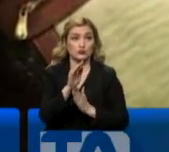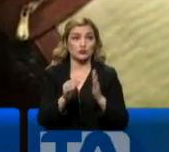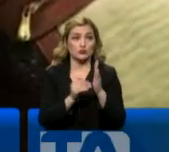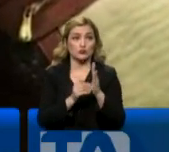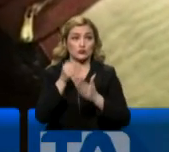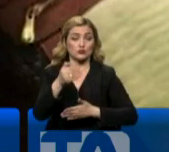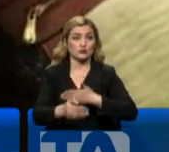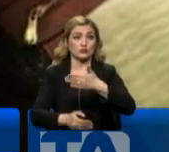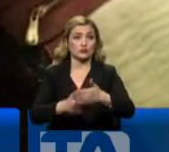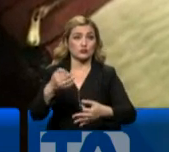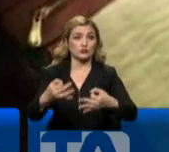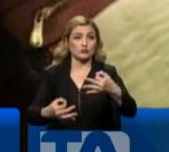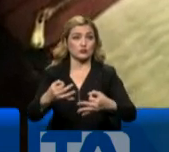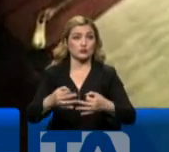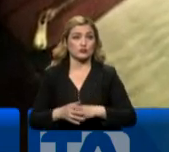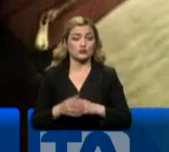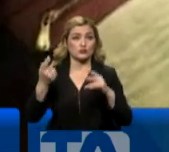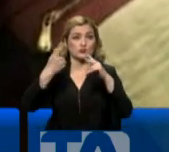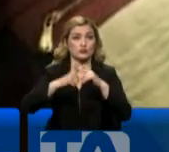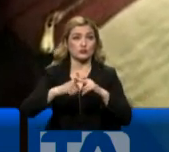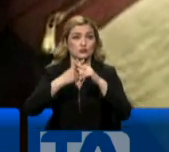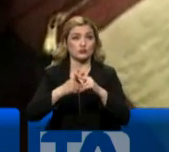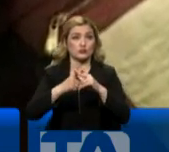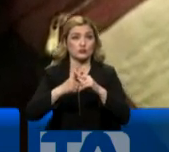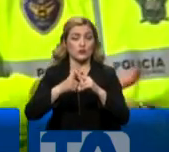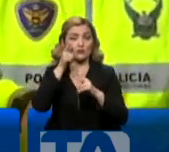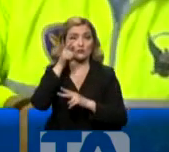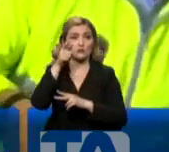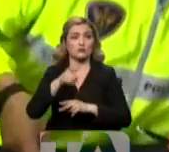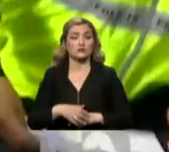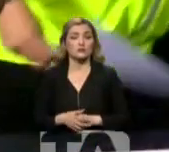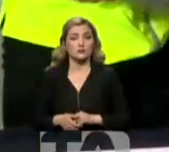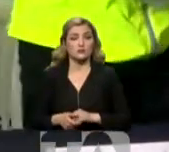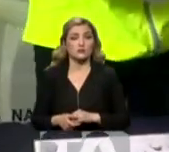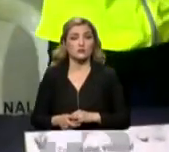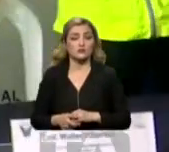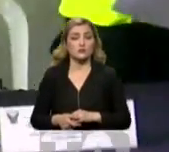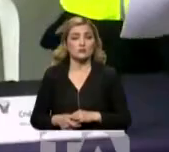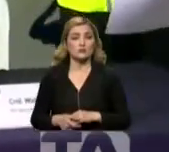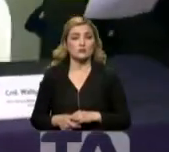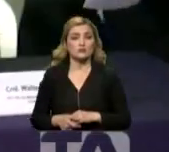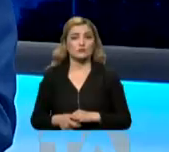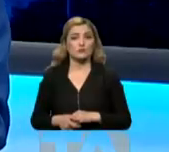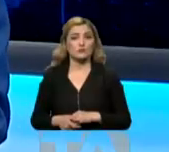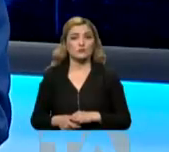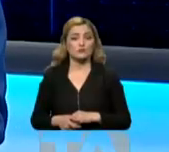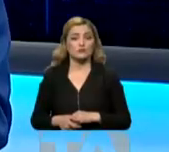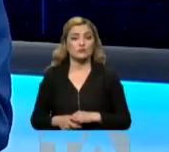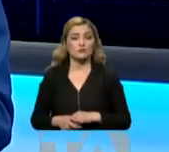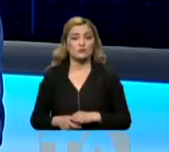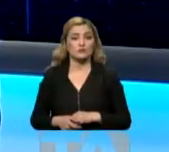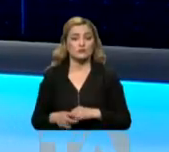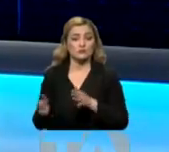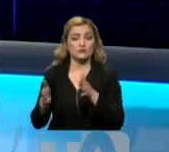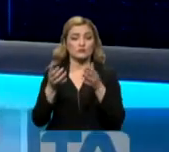través de una audiencia y con ello dar inicio a la instrucción fiscal. Fausto Yepes, 24 horas. Y en